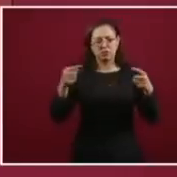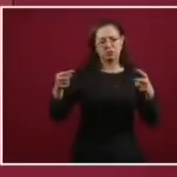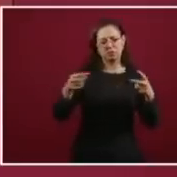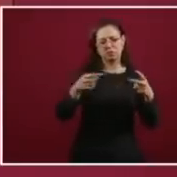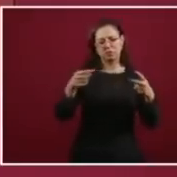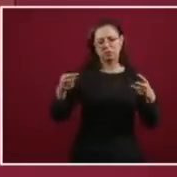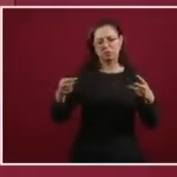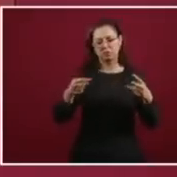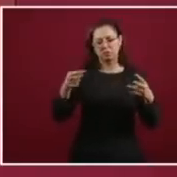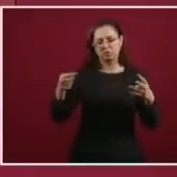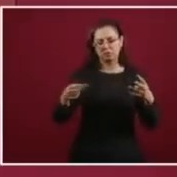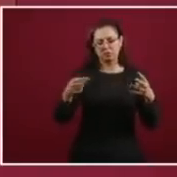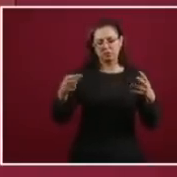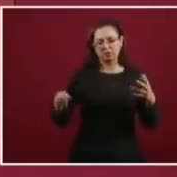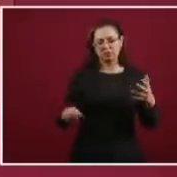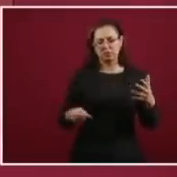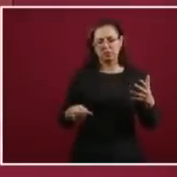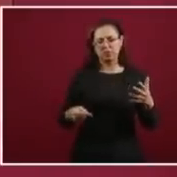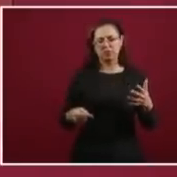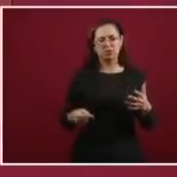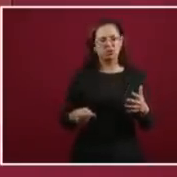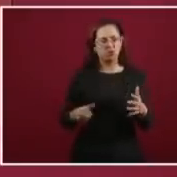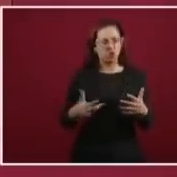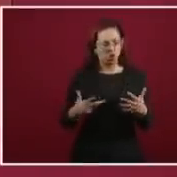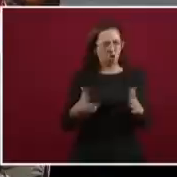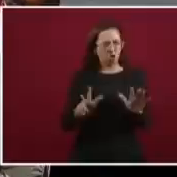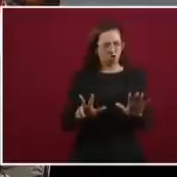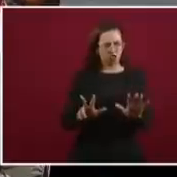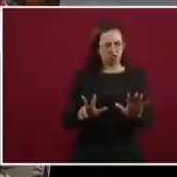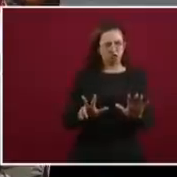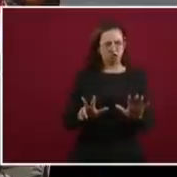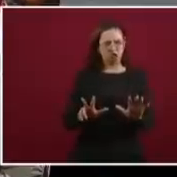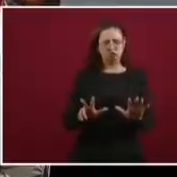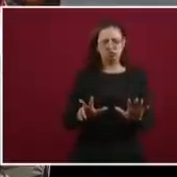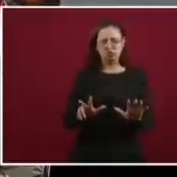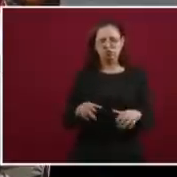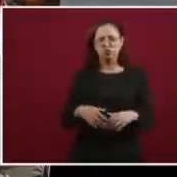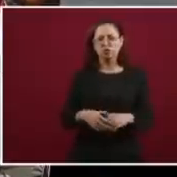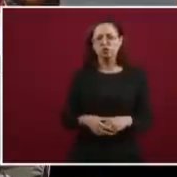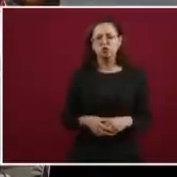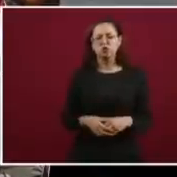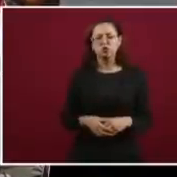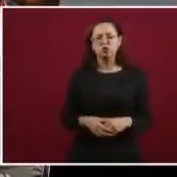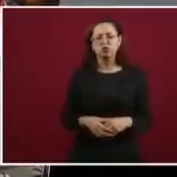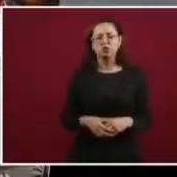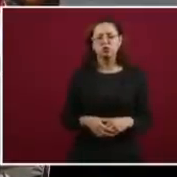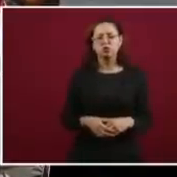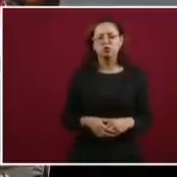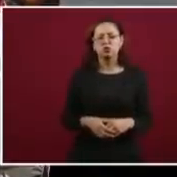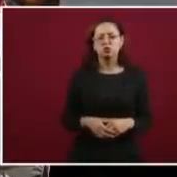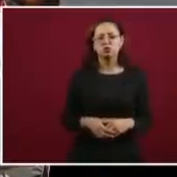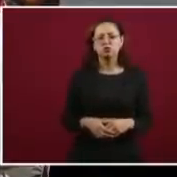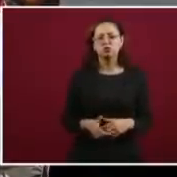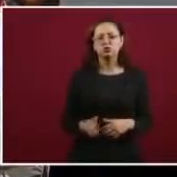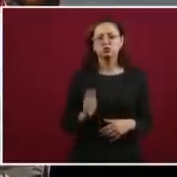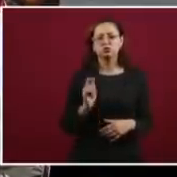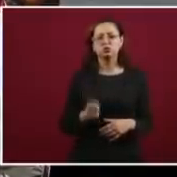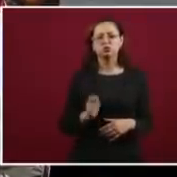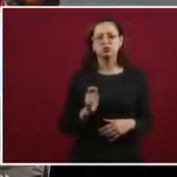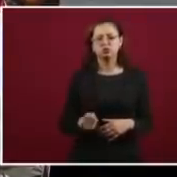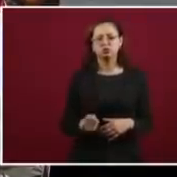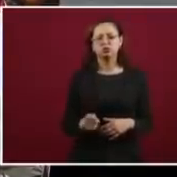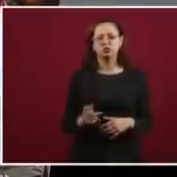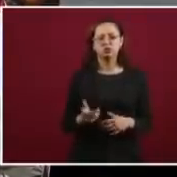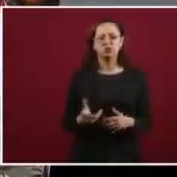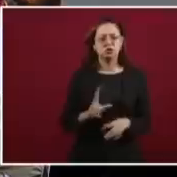nada más que son como 8 qué tienen que ver con este